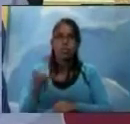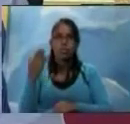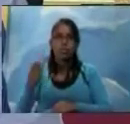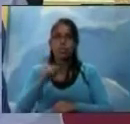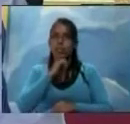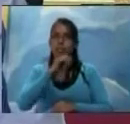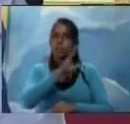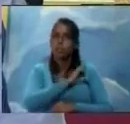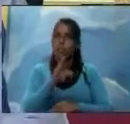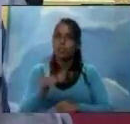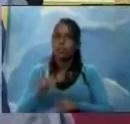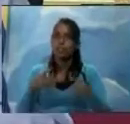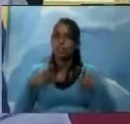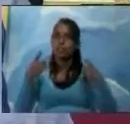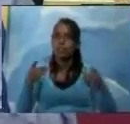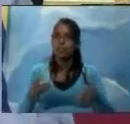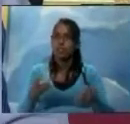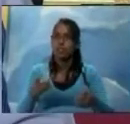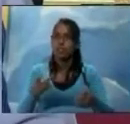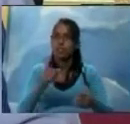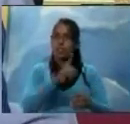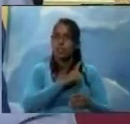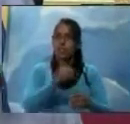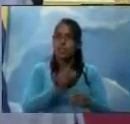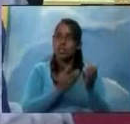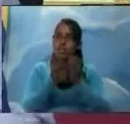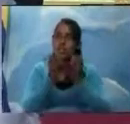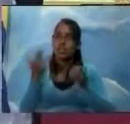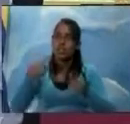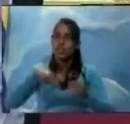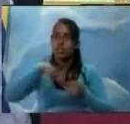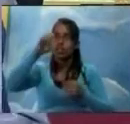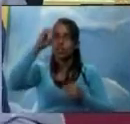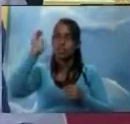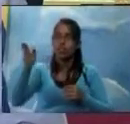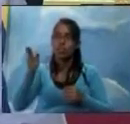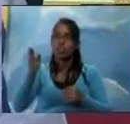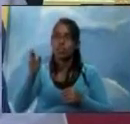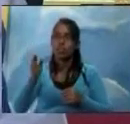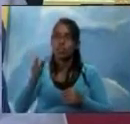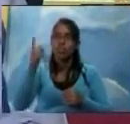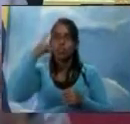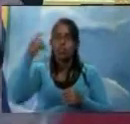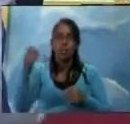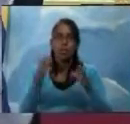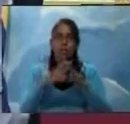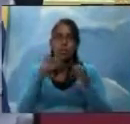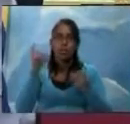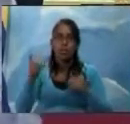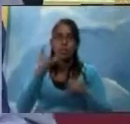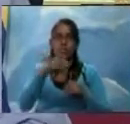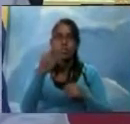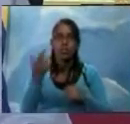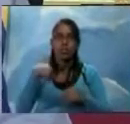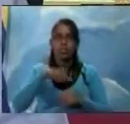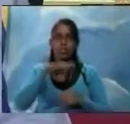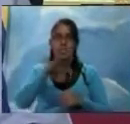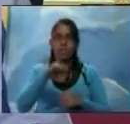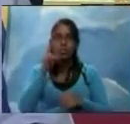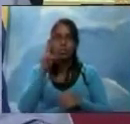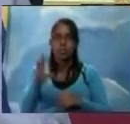es tomar decisiones y servirle a nuestro Dios como Dios está exigiendo. Para todas las personas que nos están